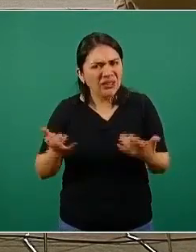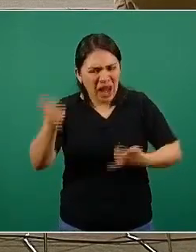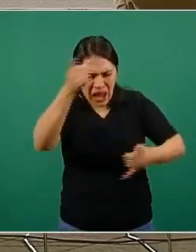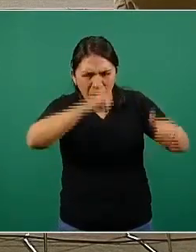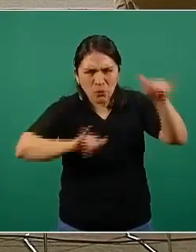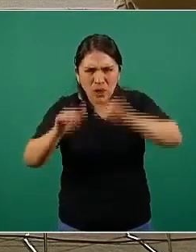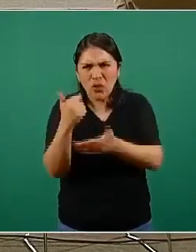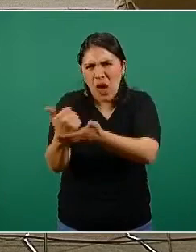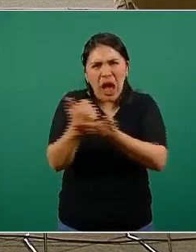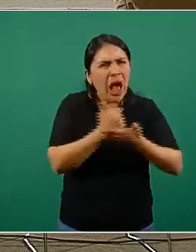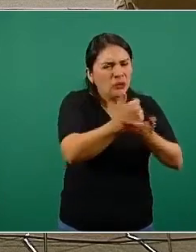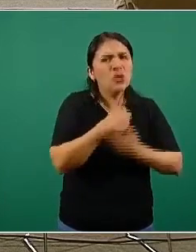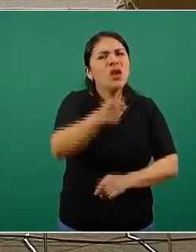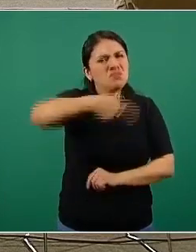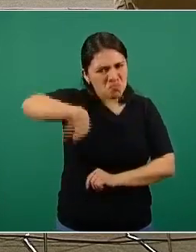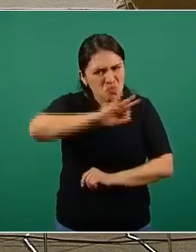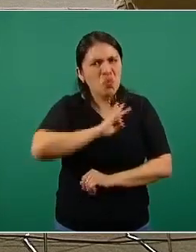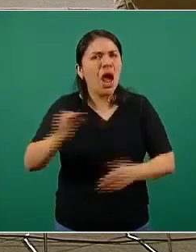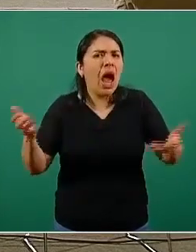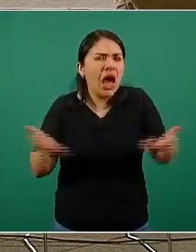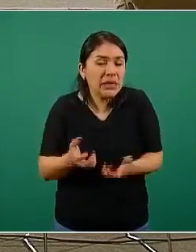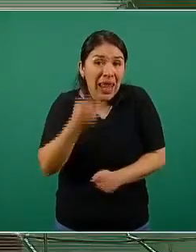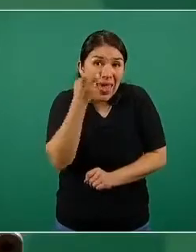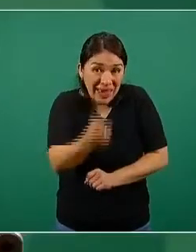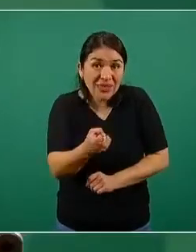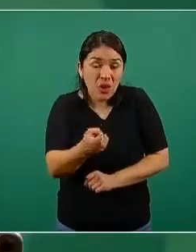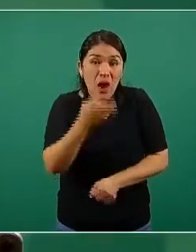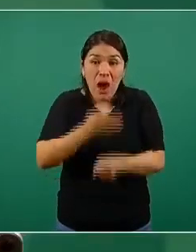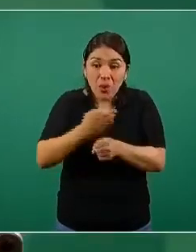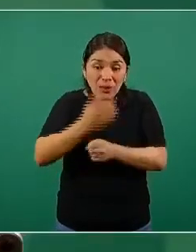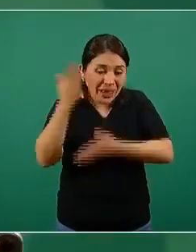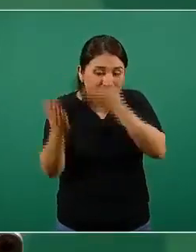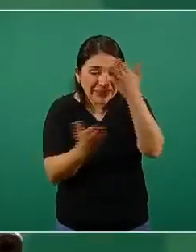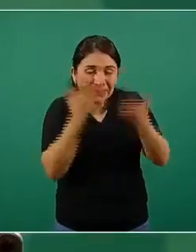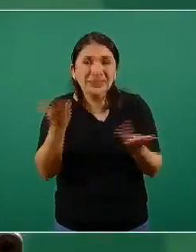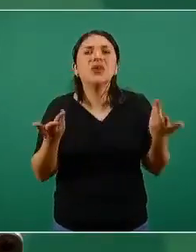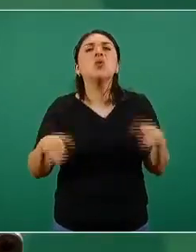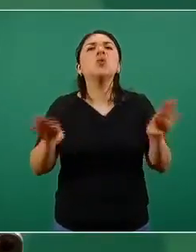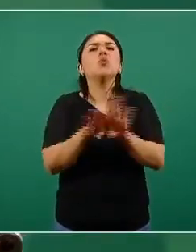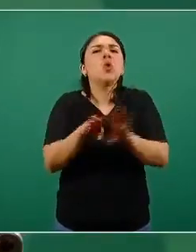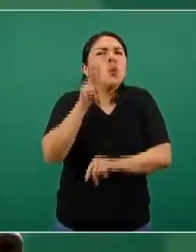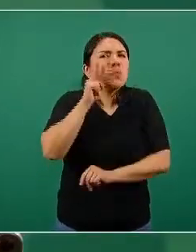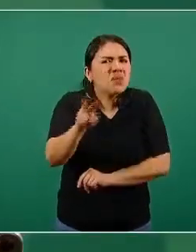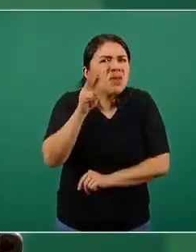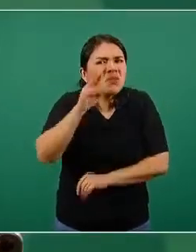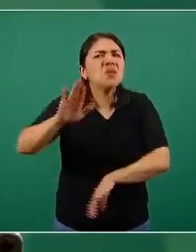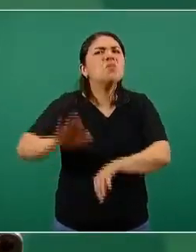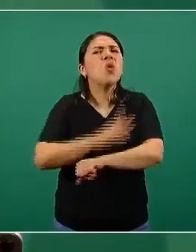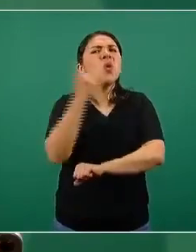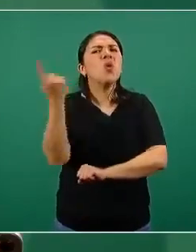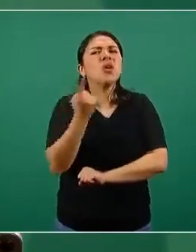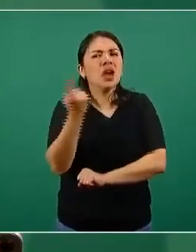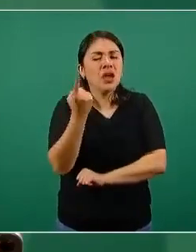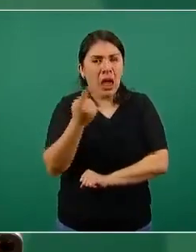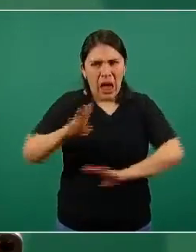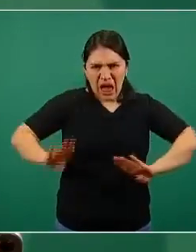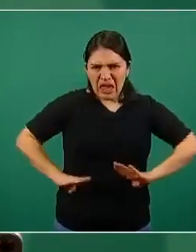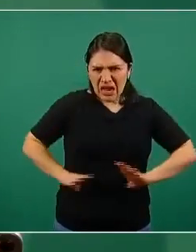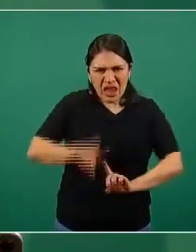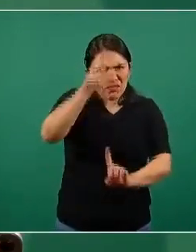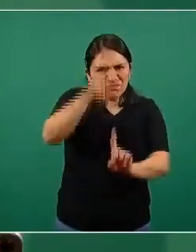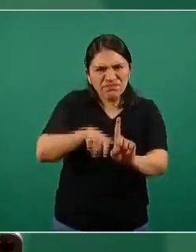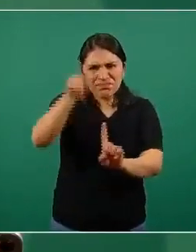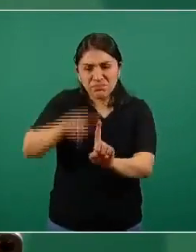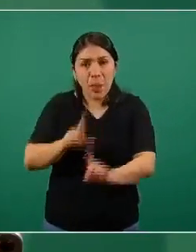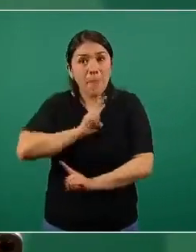que nos están ayudando lo pueden hacer. Entonces, por eso es lo que se está estudiando, para ver exactamente por qué. Una vez que puedes caracterizar que en efecto